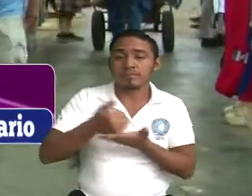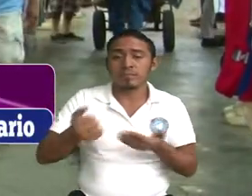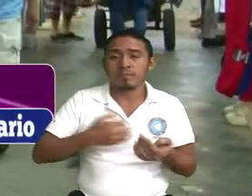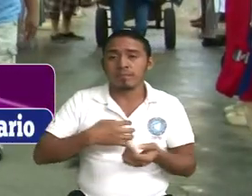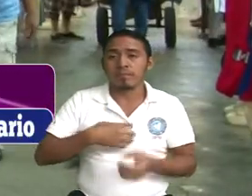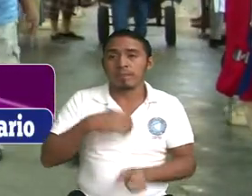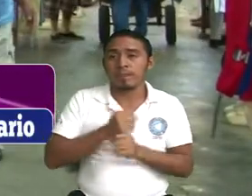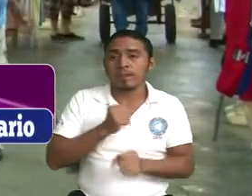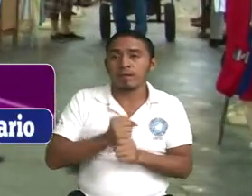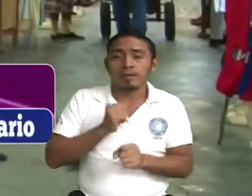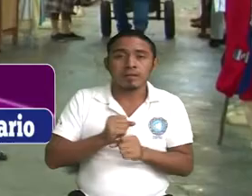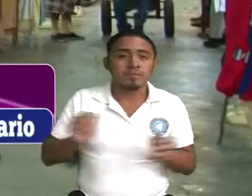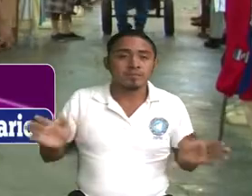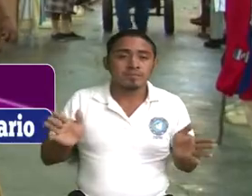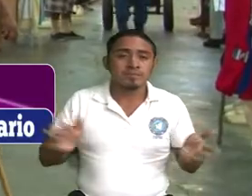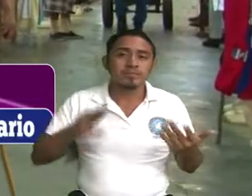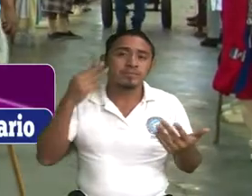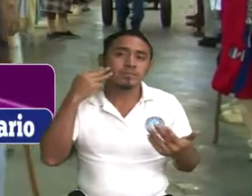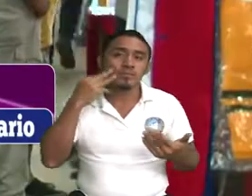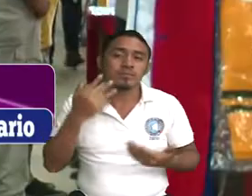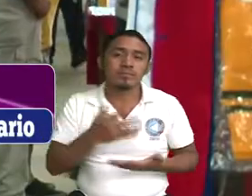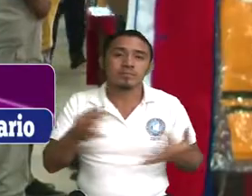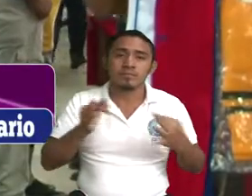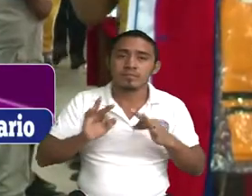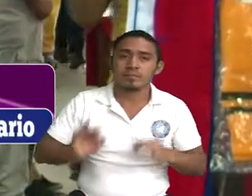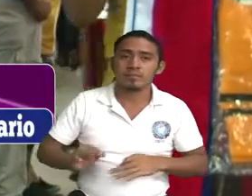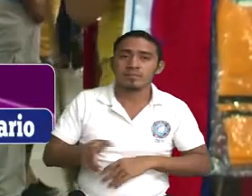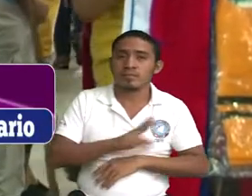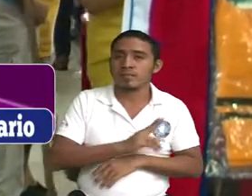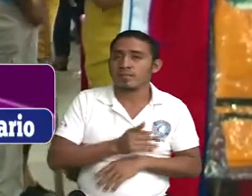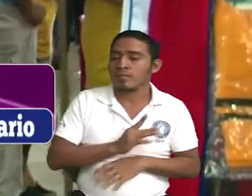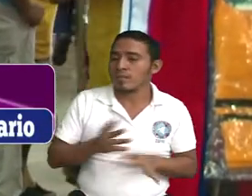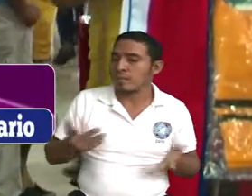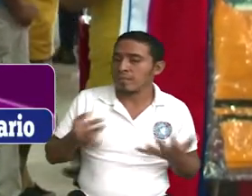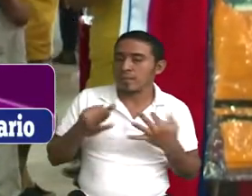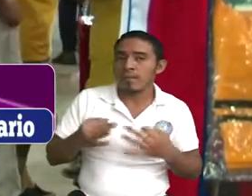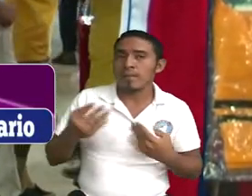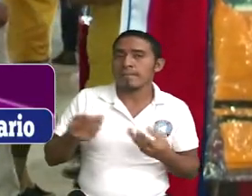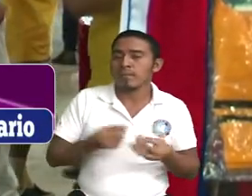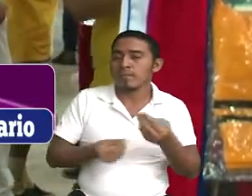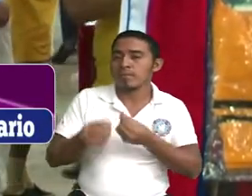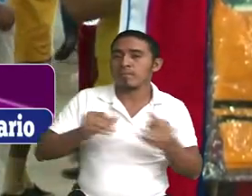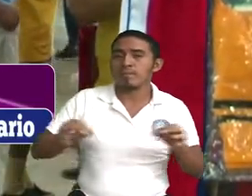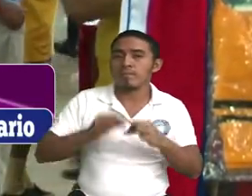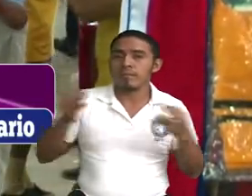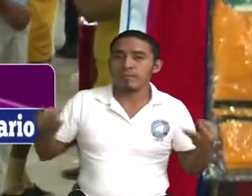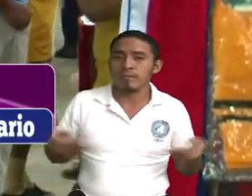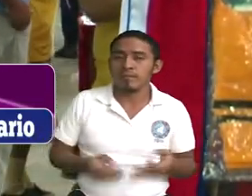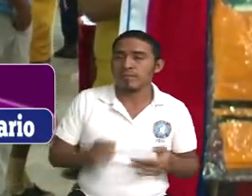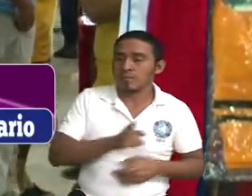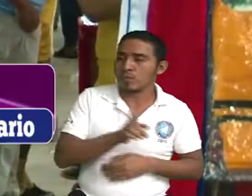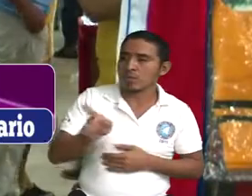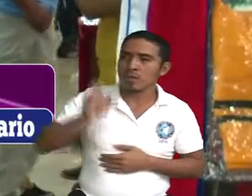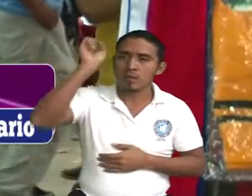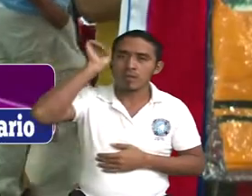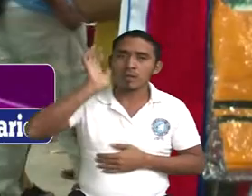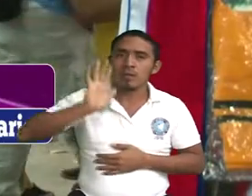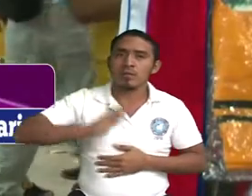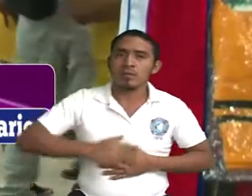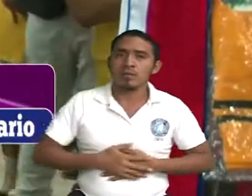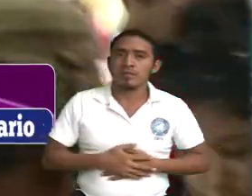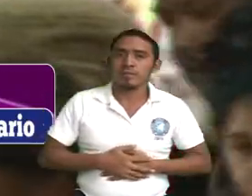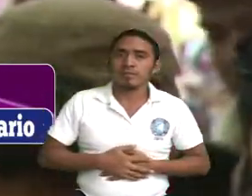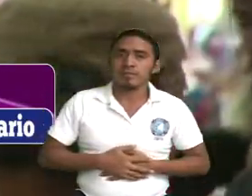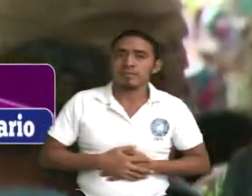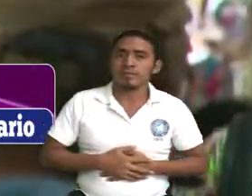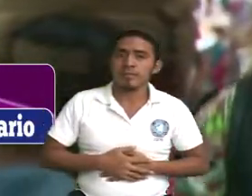Aportando su trabajo para agasajar a las madres. Sin duda alguna, la economía familiar, compañero Félix. Bueno, ustedes anunciaron, bueno, de parte